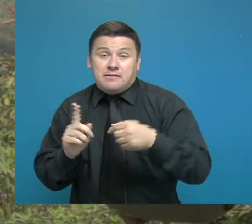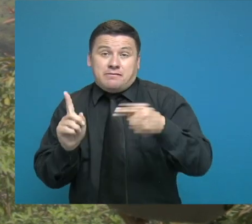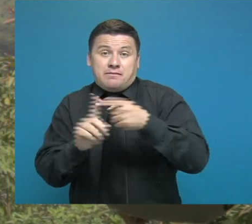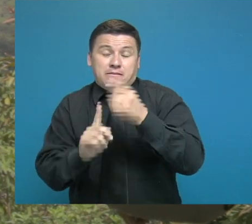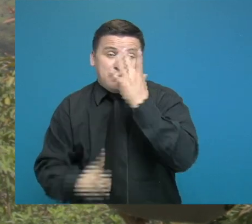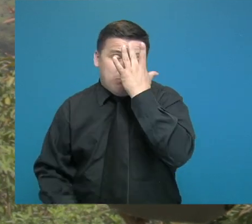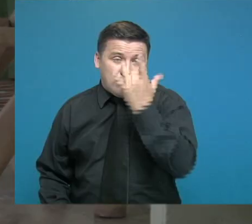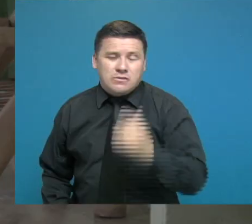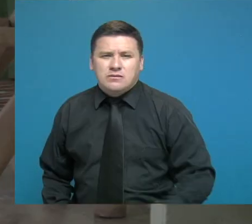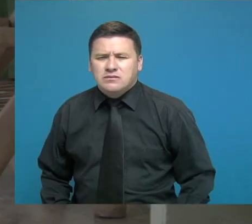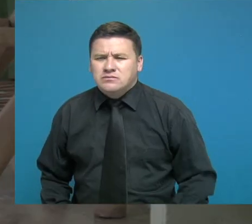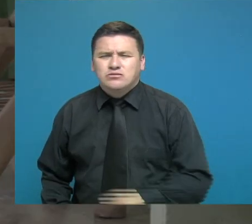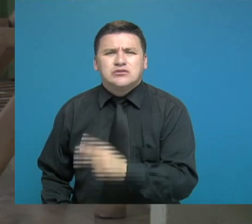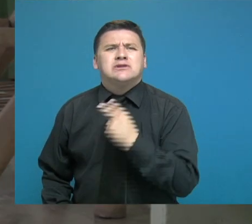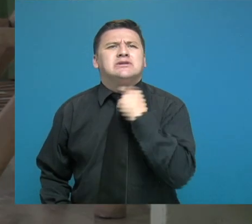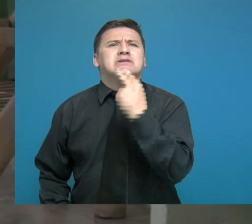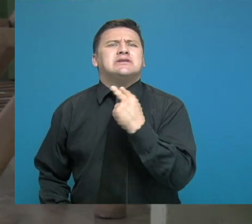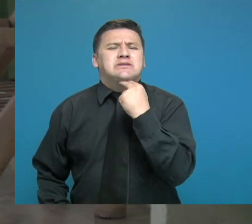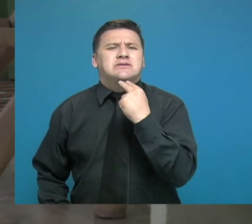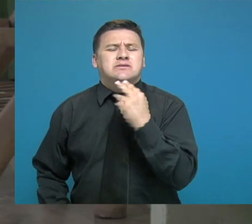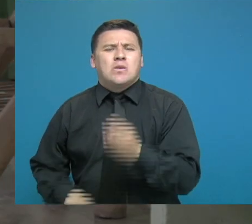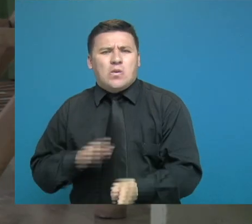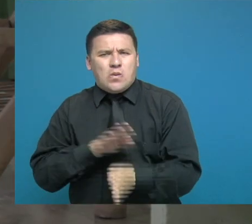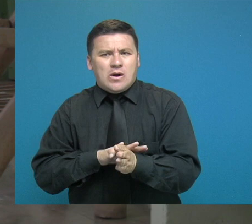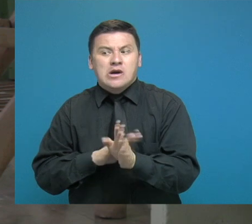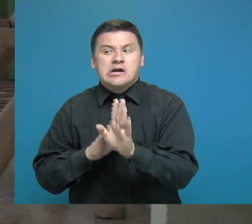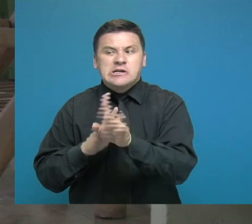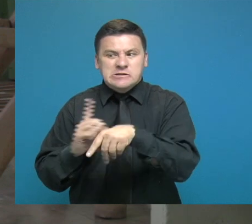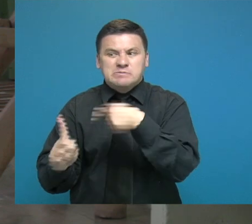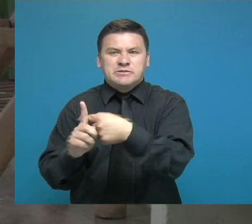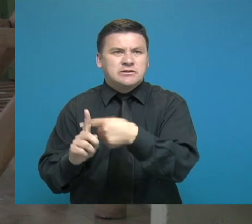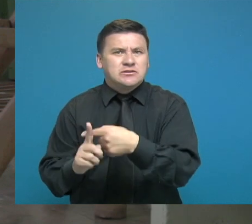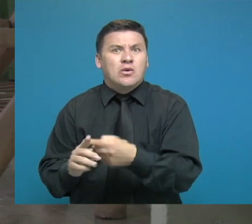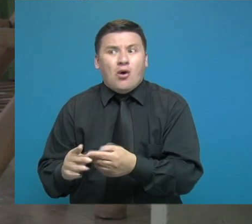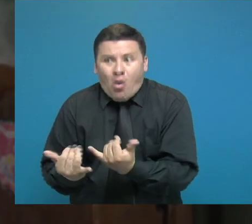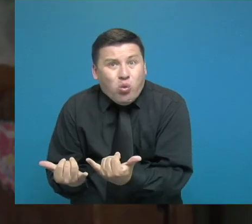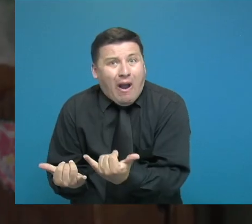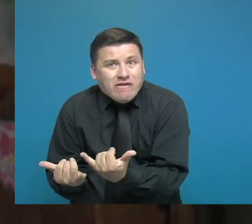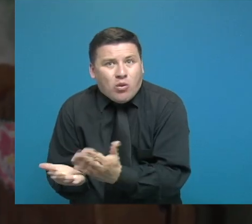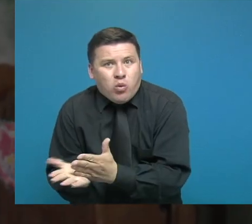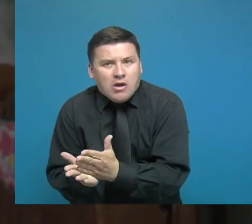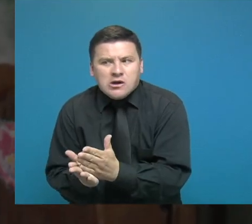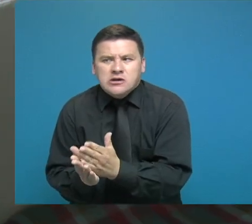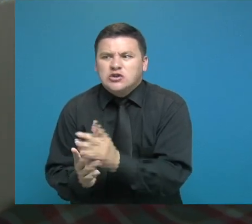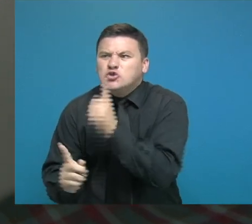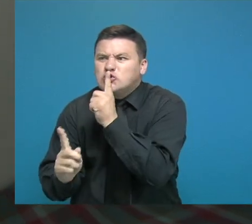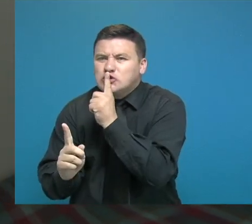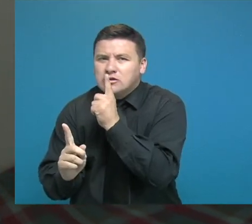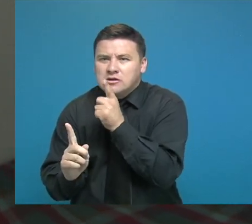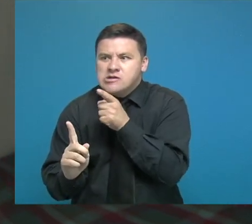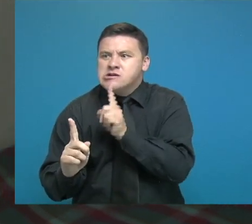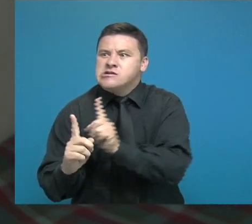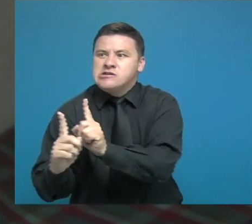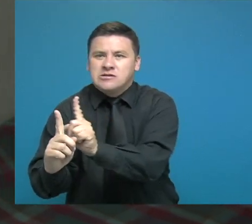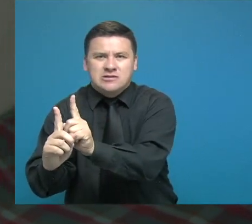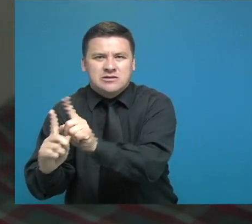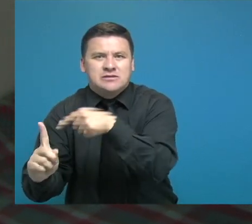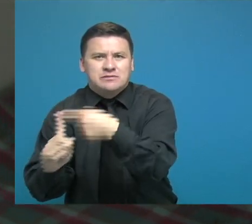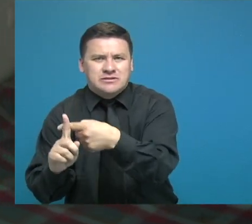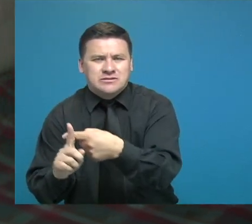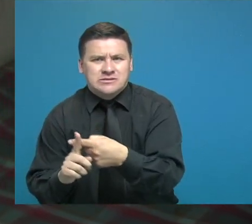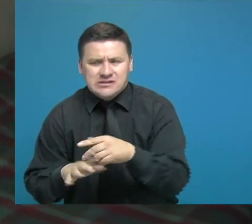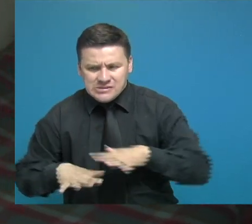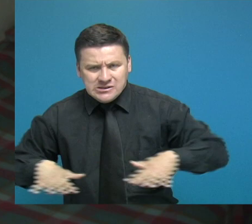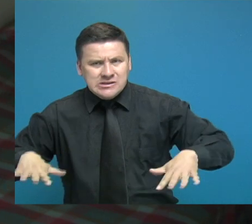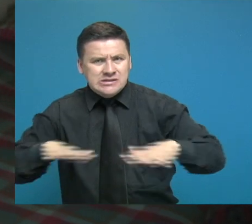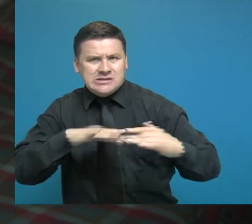quisiera. Primero porque muchas voces siguen siendo amenazadas, silenciadas, perseguidas. Sin embargo, y con